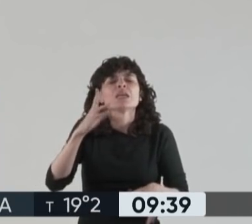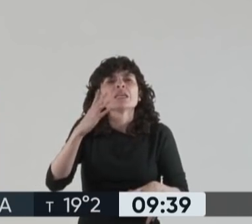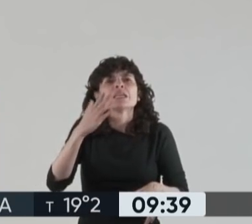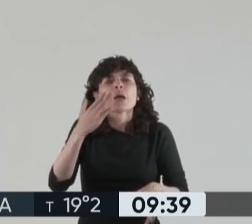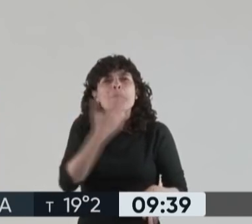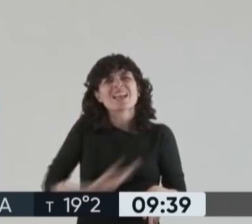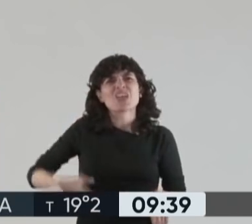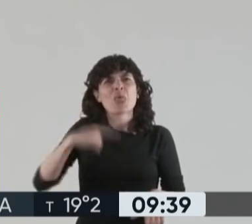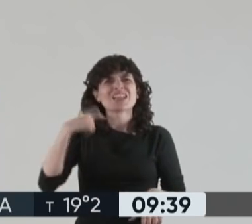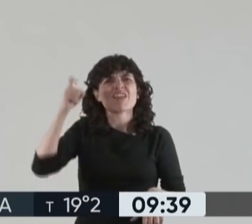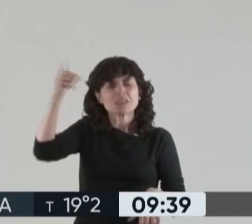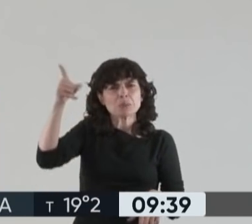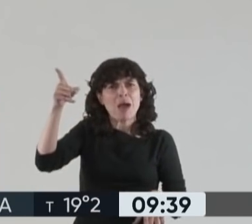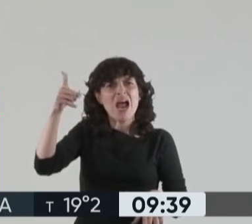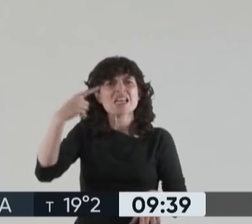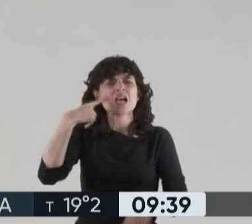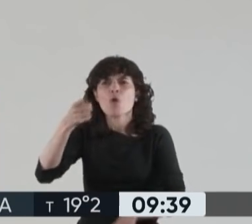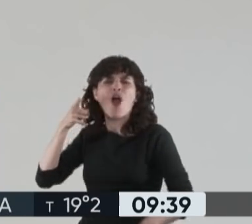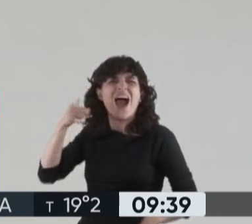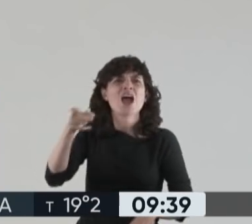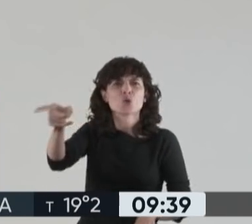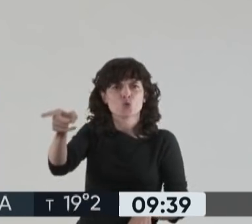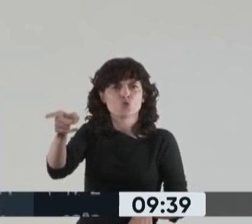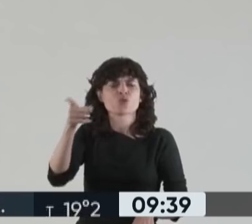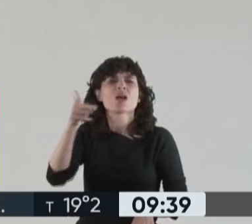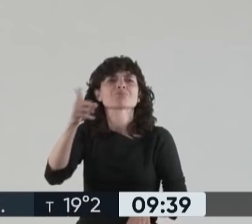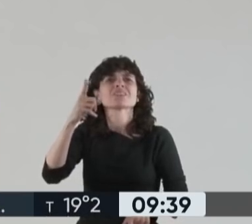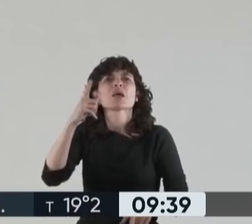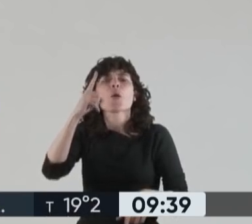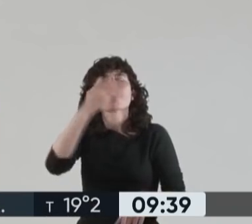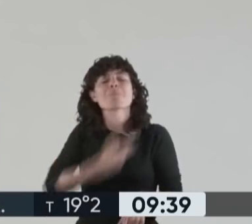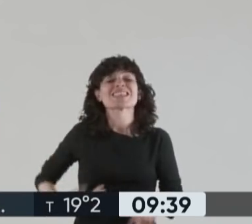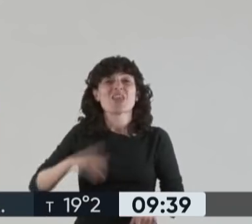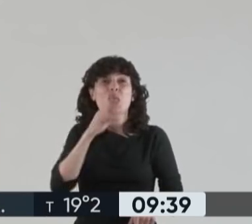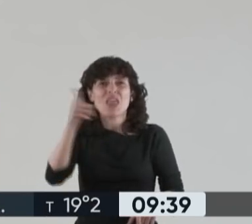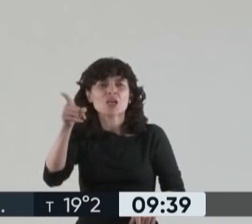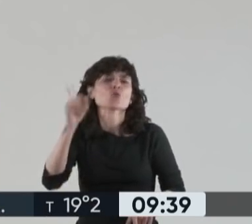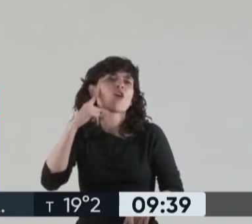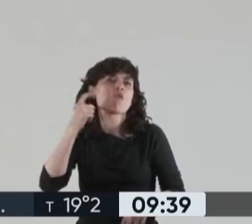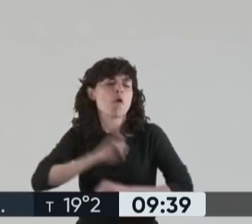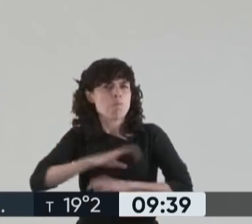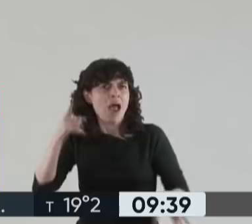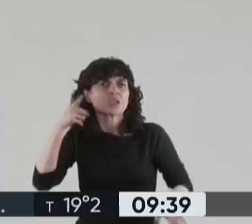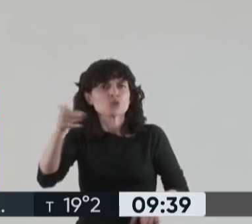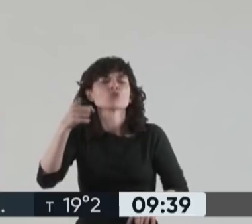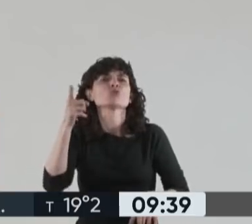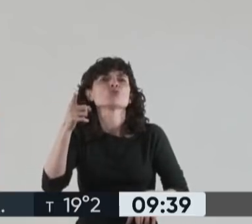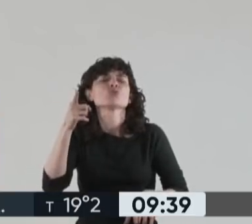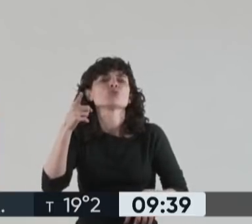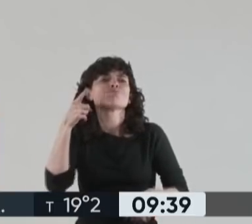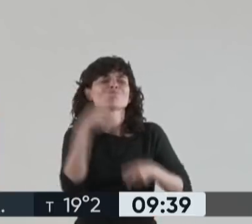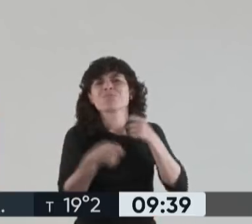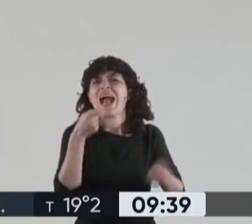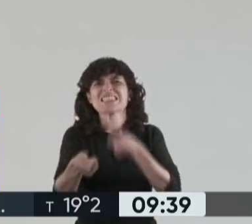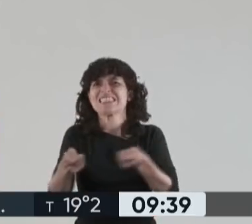vínculo, acusó a Vladimir Putin de cometer posibles crímenes de guerra. Quería preguntarte cuál es la posición del gobierno argentino, más allá de la